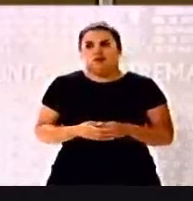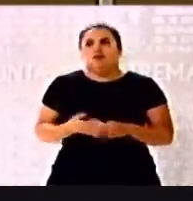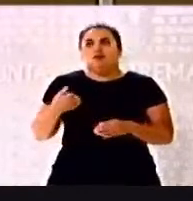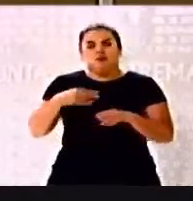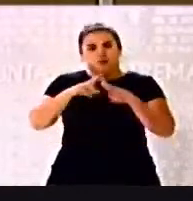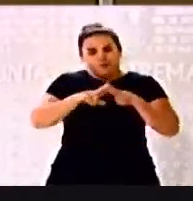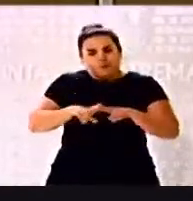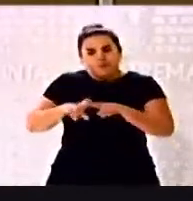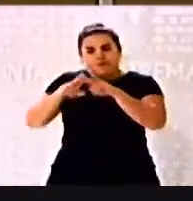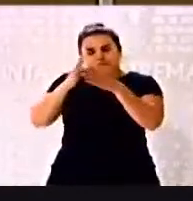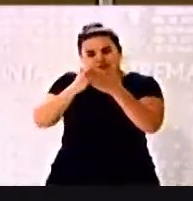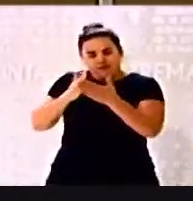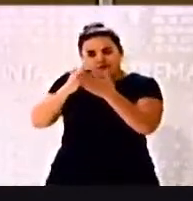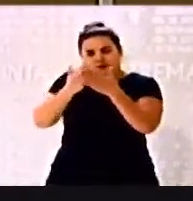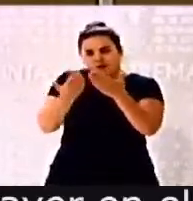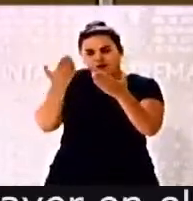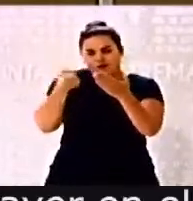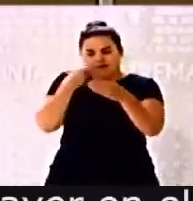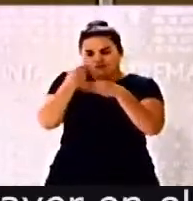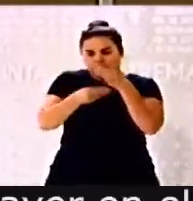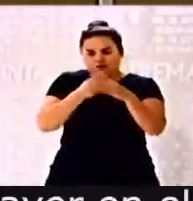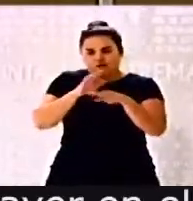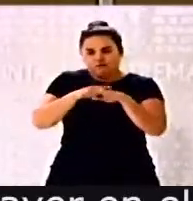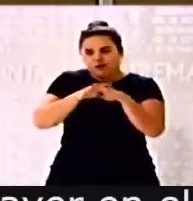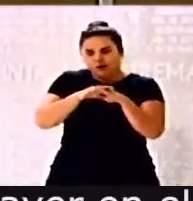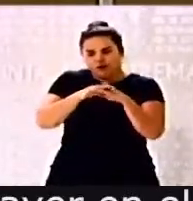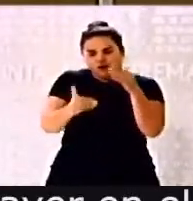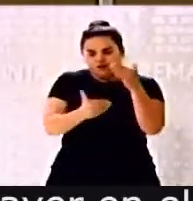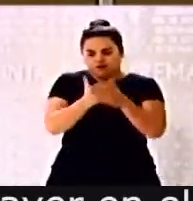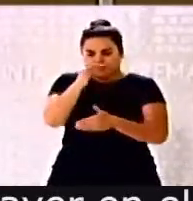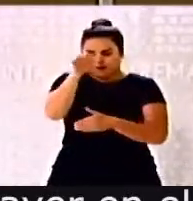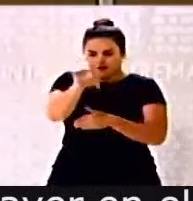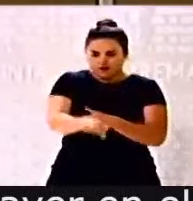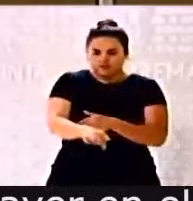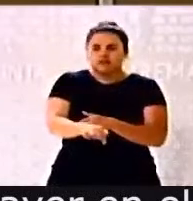que hemos hecho del día de ayer a lo largo de esta mañana.